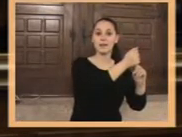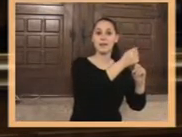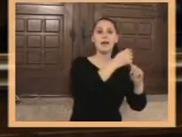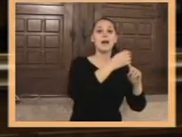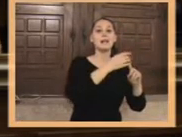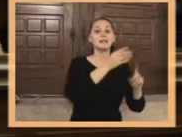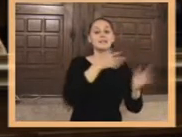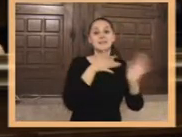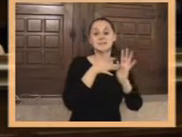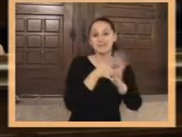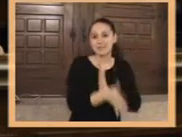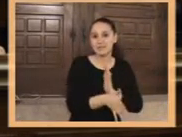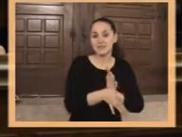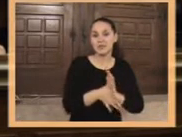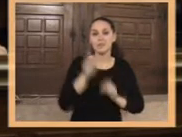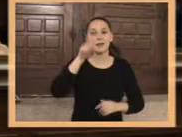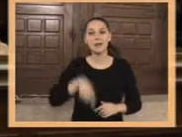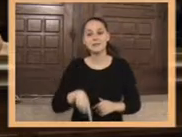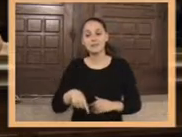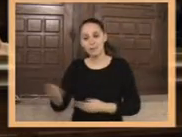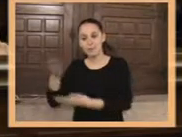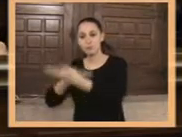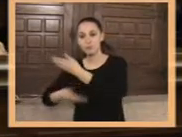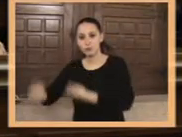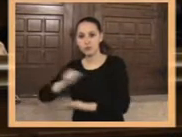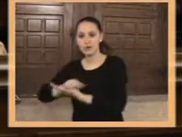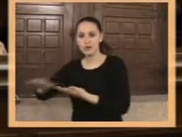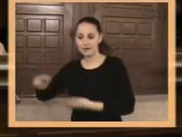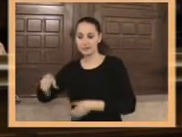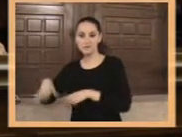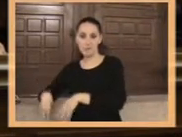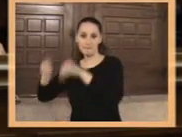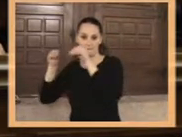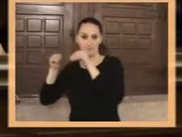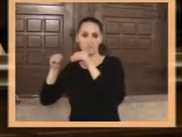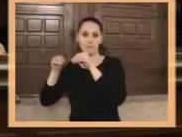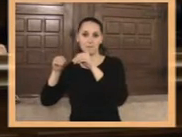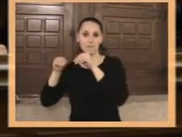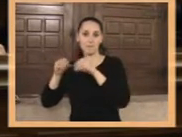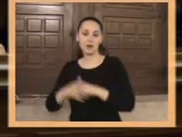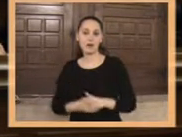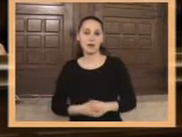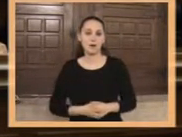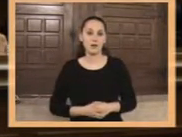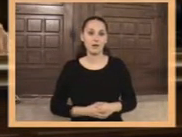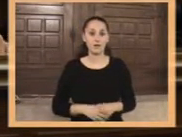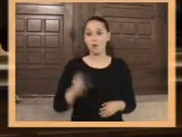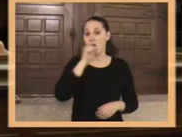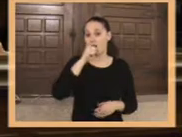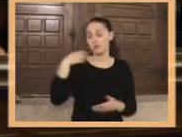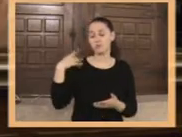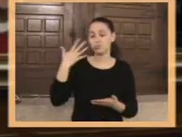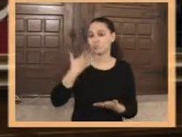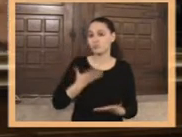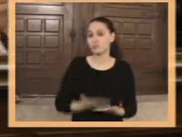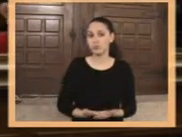el Palacio del Arcediano, de manera gratuita, además, cosa que no siempre hemos disfrutado en estos últimos años en